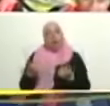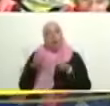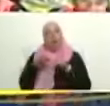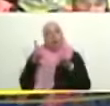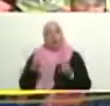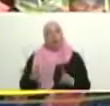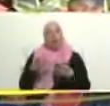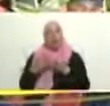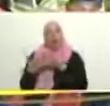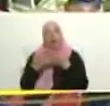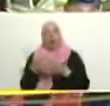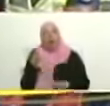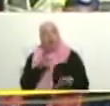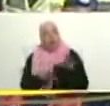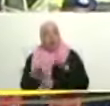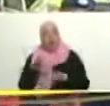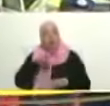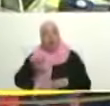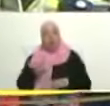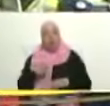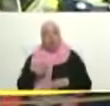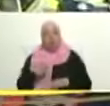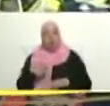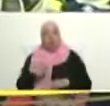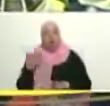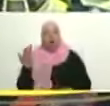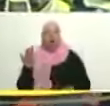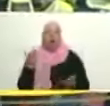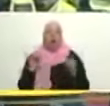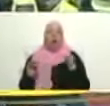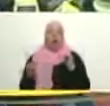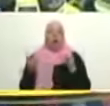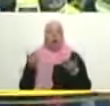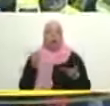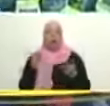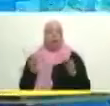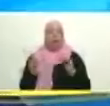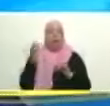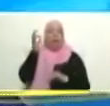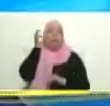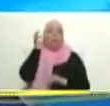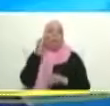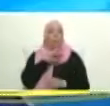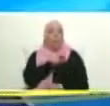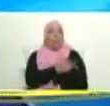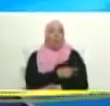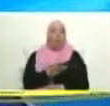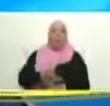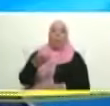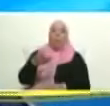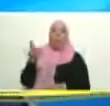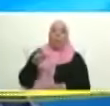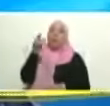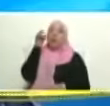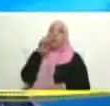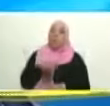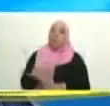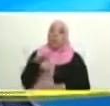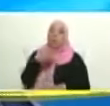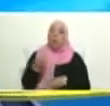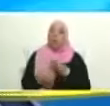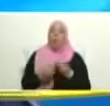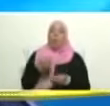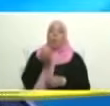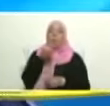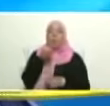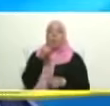con estudios científicos, con mucha ética y mucha moral, que son fortalezas grandes, importantes, necesarias, como usted lo ha